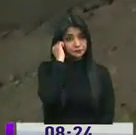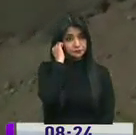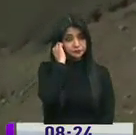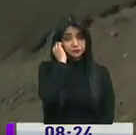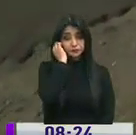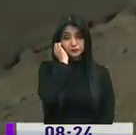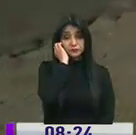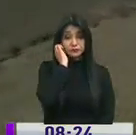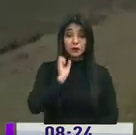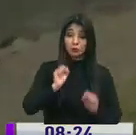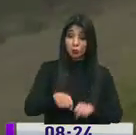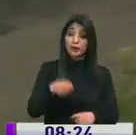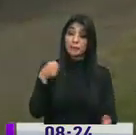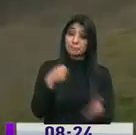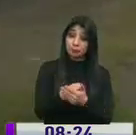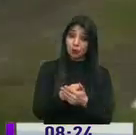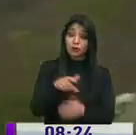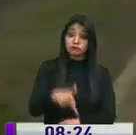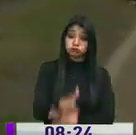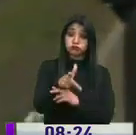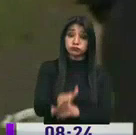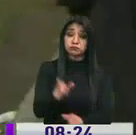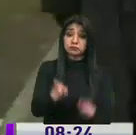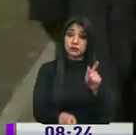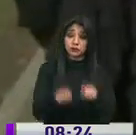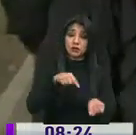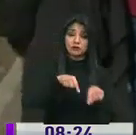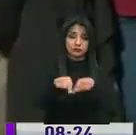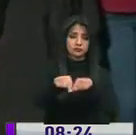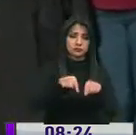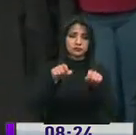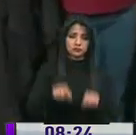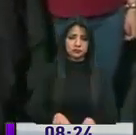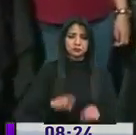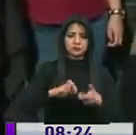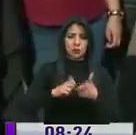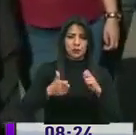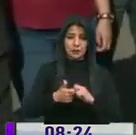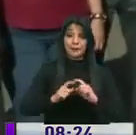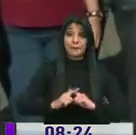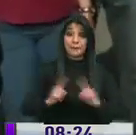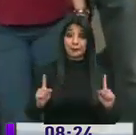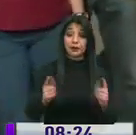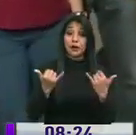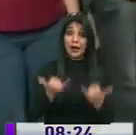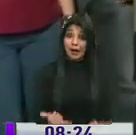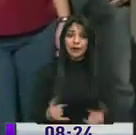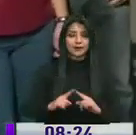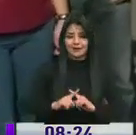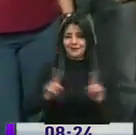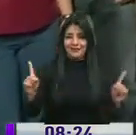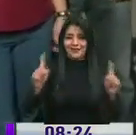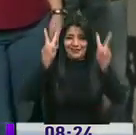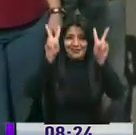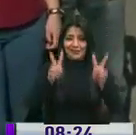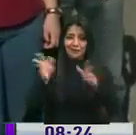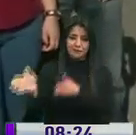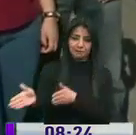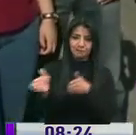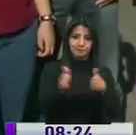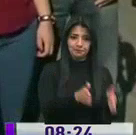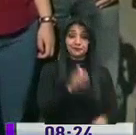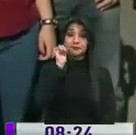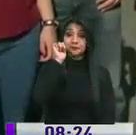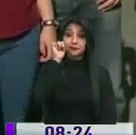también mucho malestar para la comunidad que transita por estas veredas. Pero lo que nos atañe el día de hoy, sin embargo, es invitarles el día de mañana